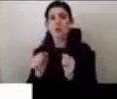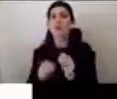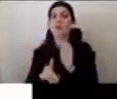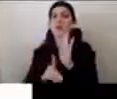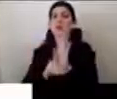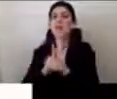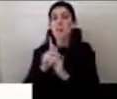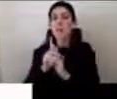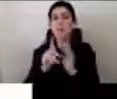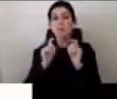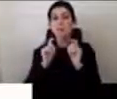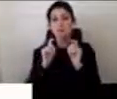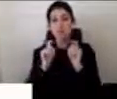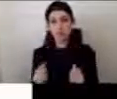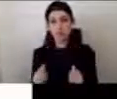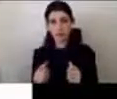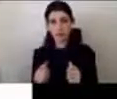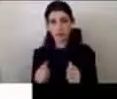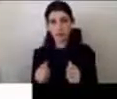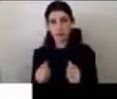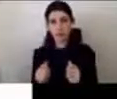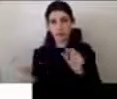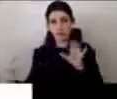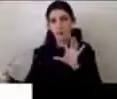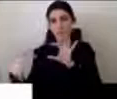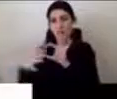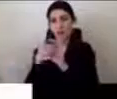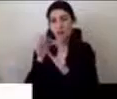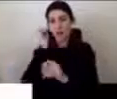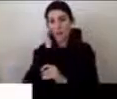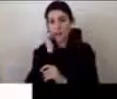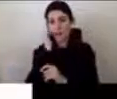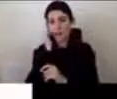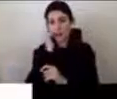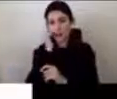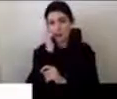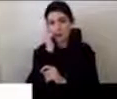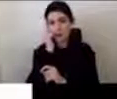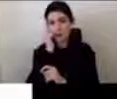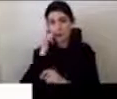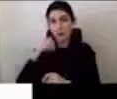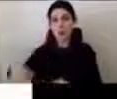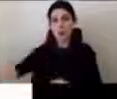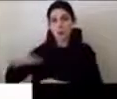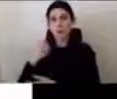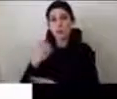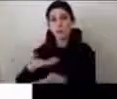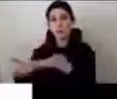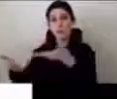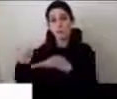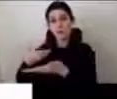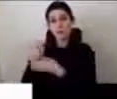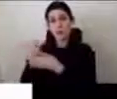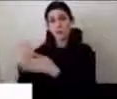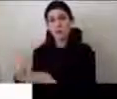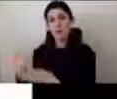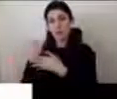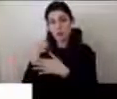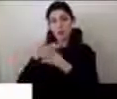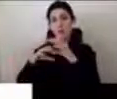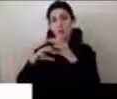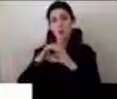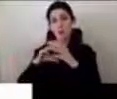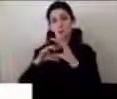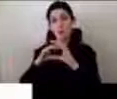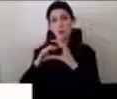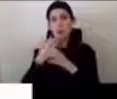capacidades, vamos a poder establecer vínculos afectivos, vamos a crear espacios de cooperación y comunicación que van a permitir mejorar